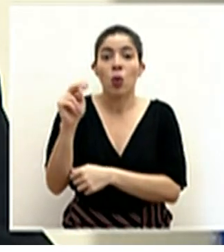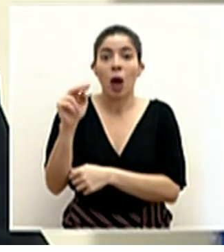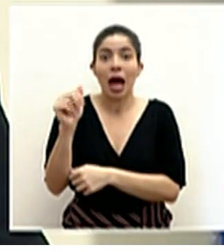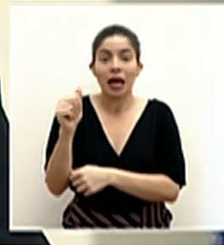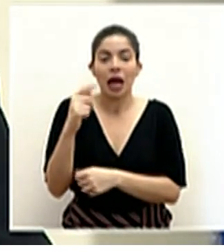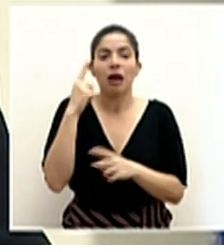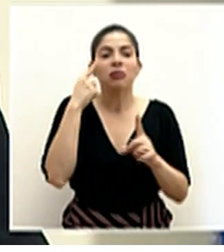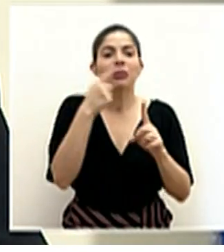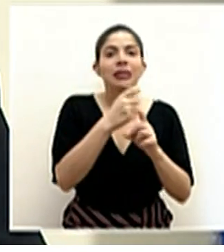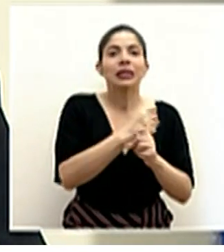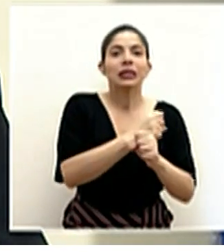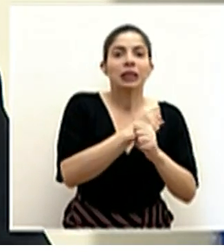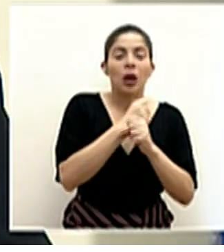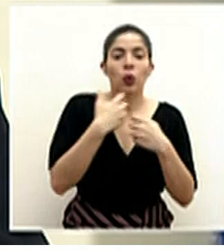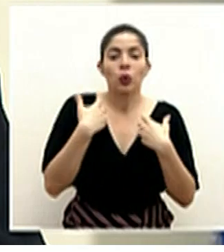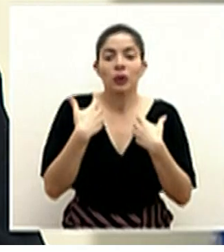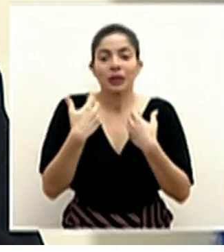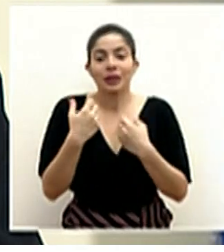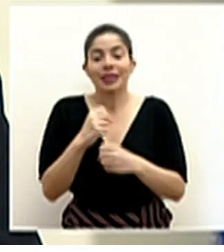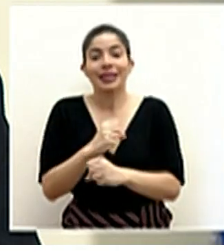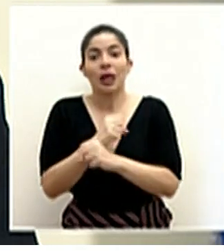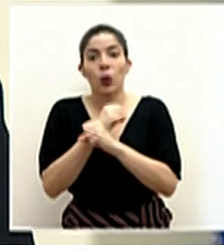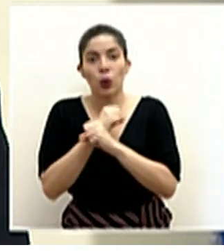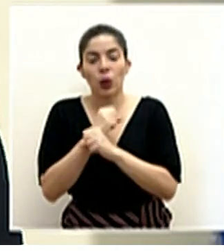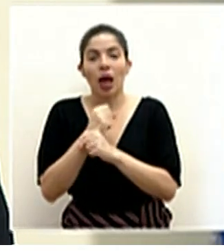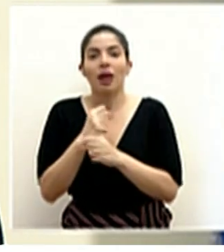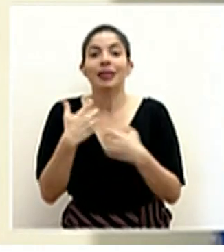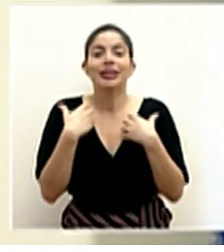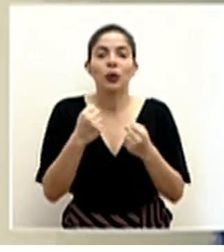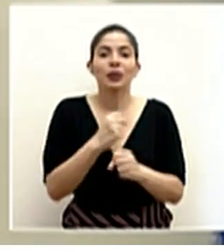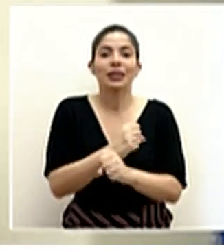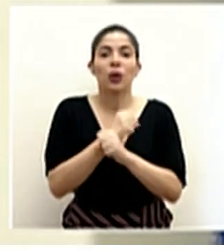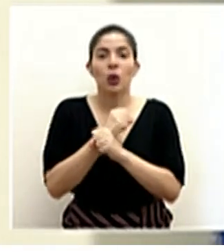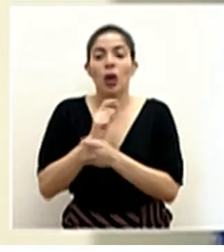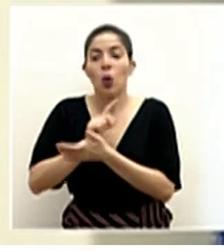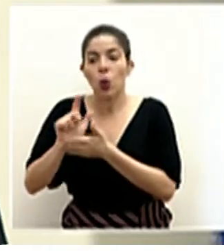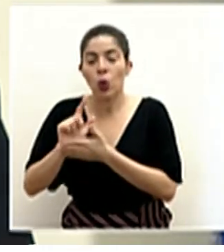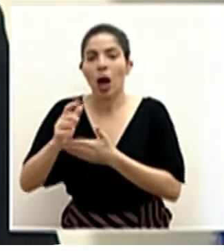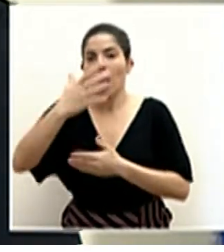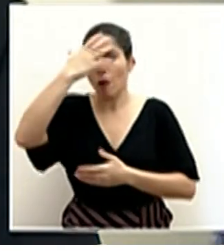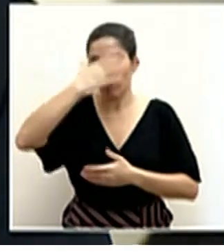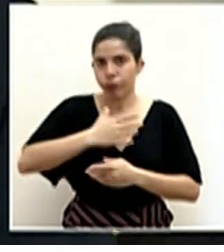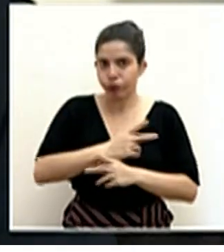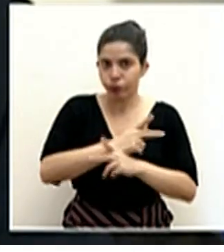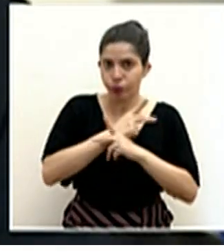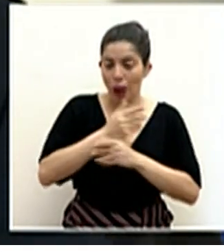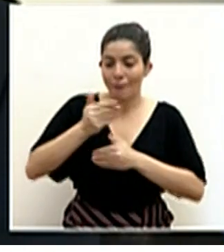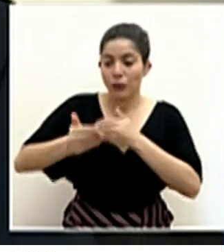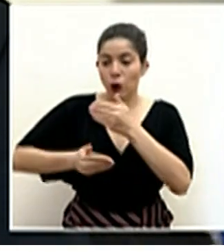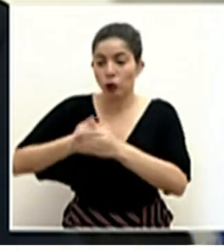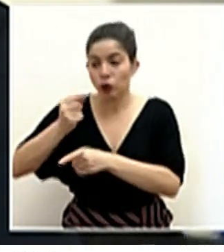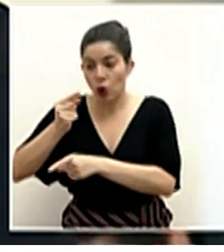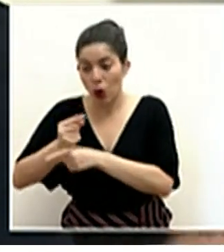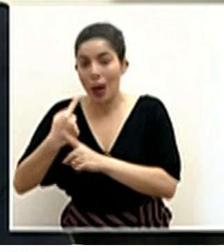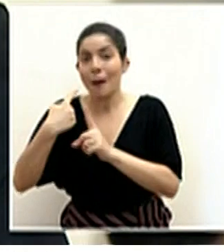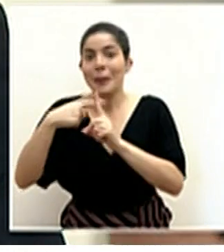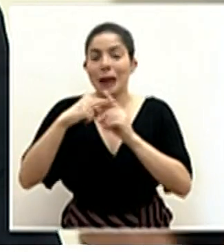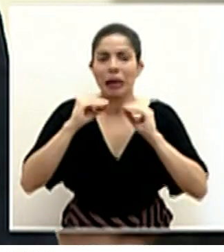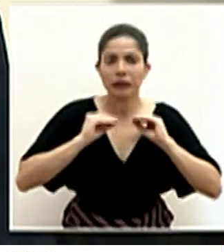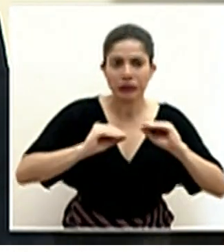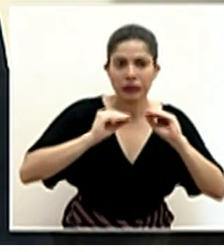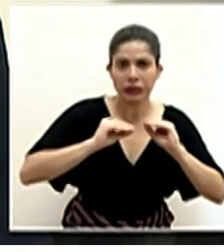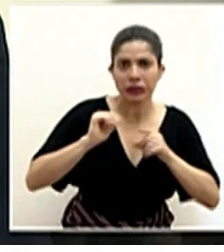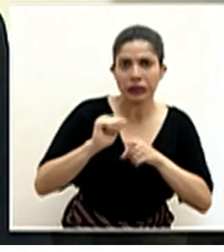salud, seguridad e higiene, con la dotación de equipo de protección personal, procedimientos adecuados y también la capacitación